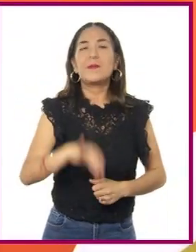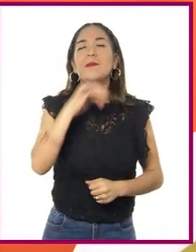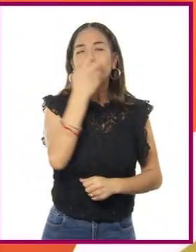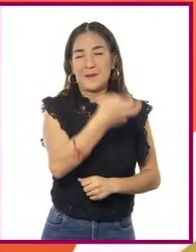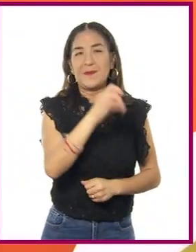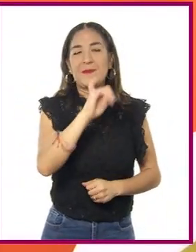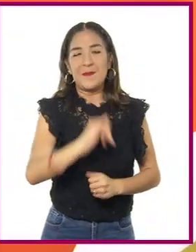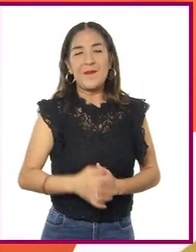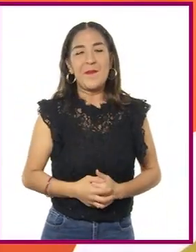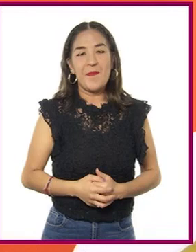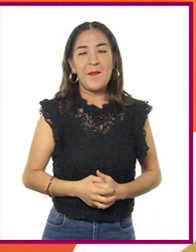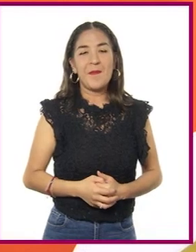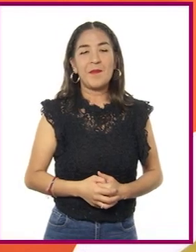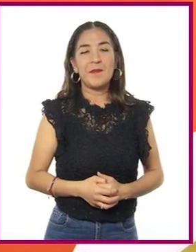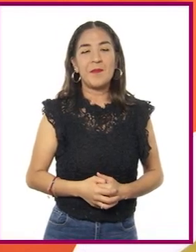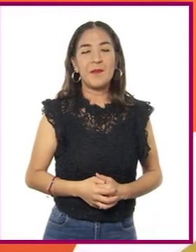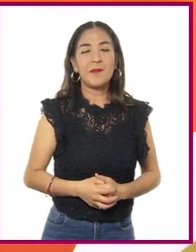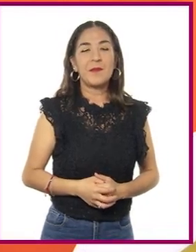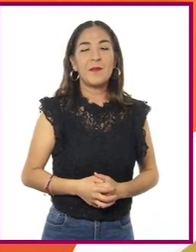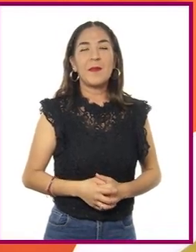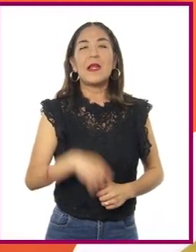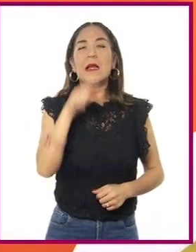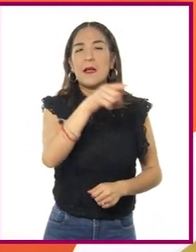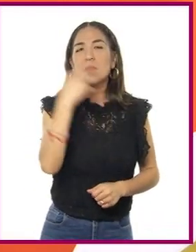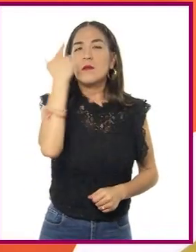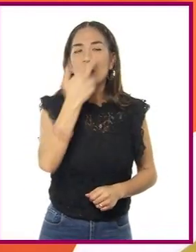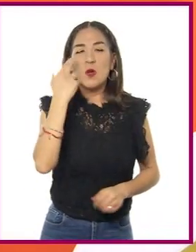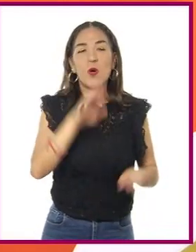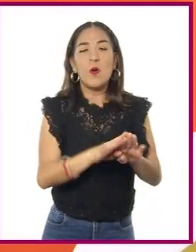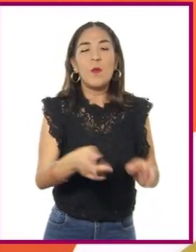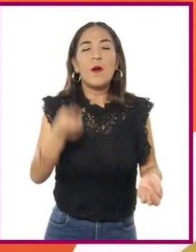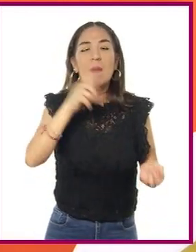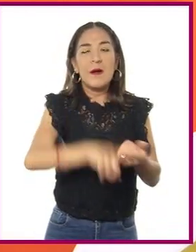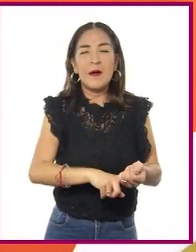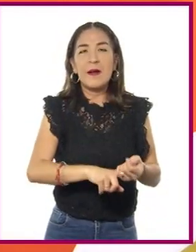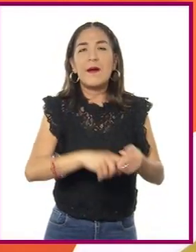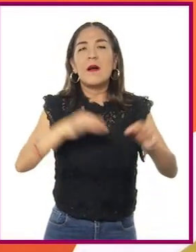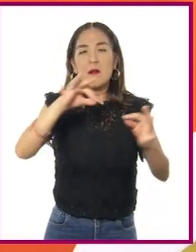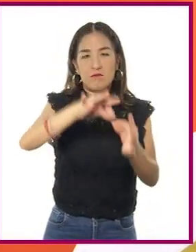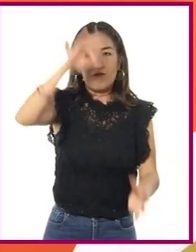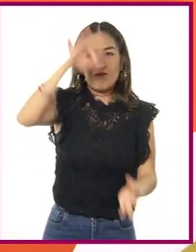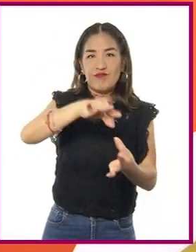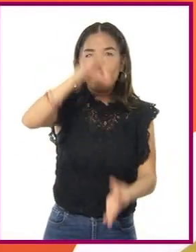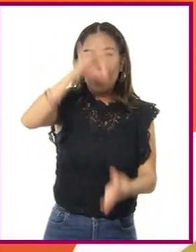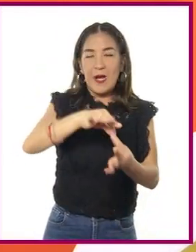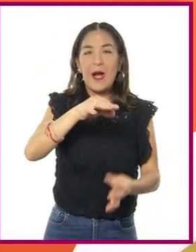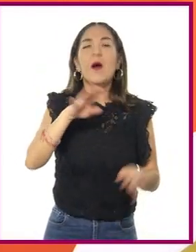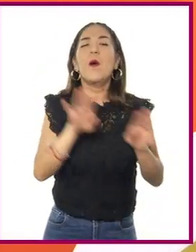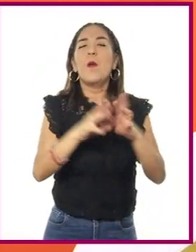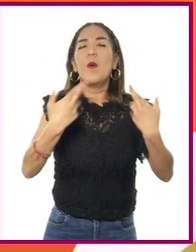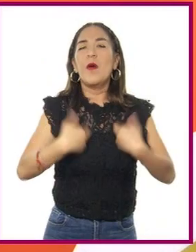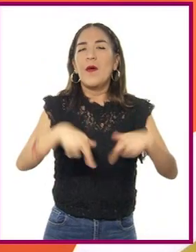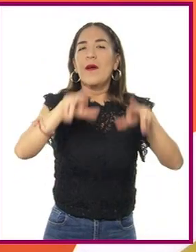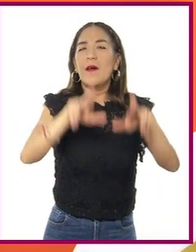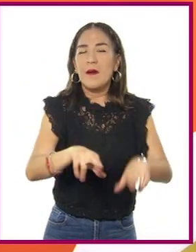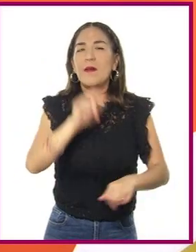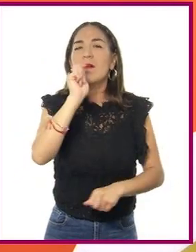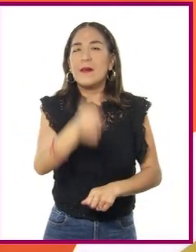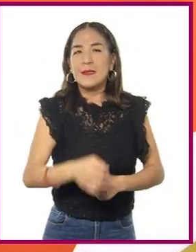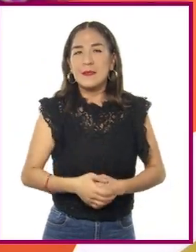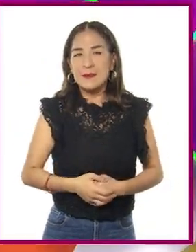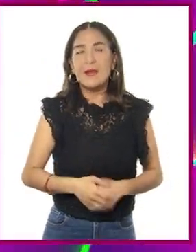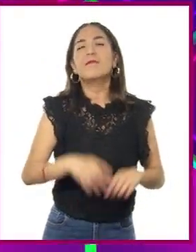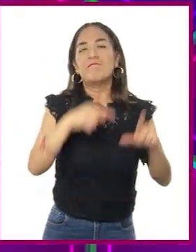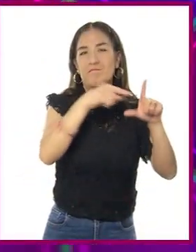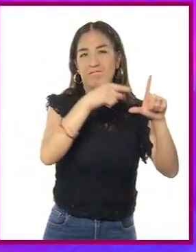Correcto, Leslie. Es así como se analiza el alargamiento de un resorte y su representación gráfica por medio de una